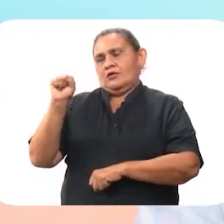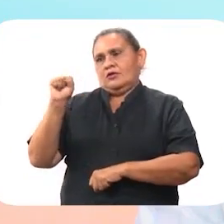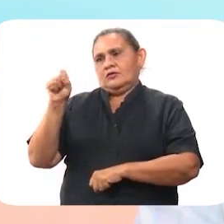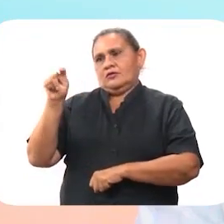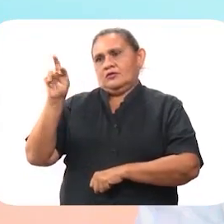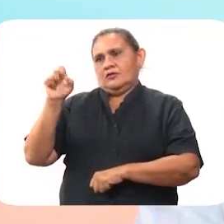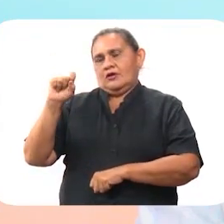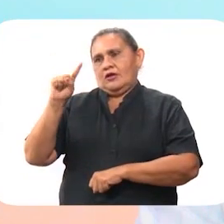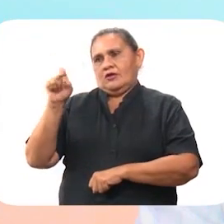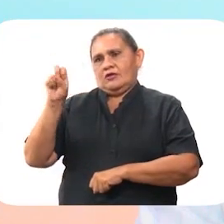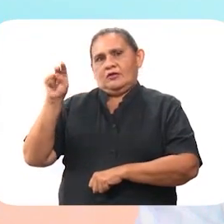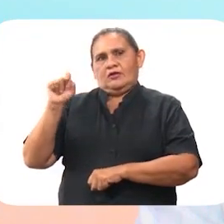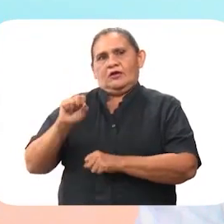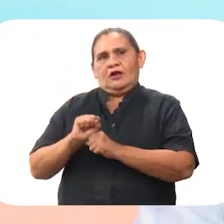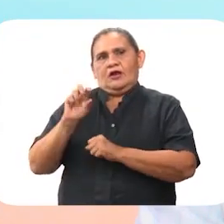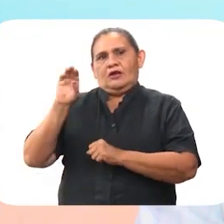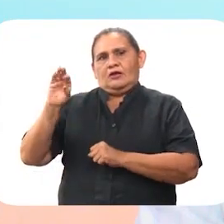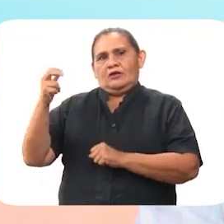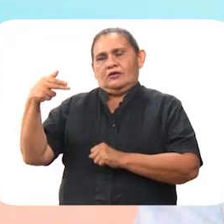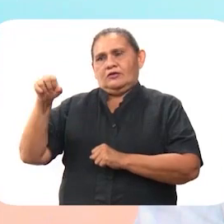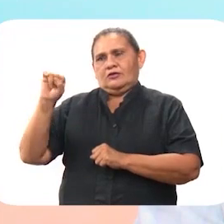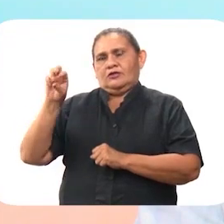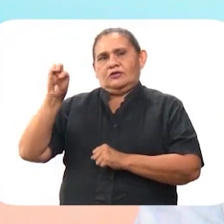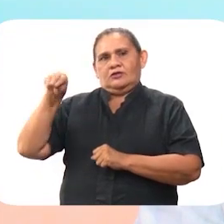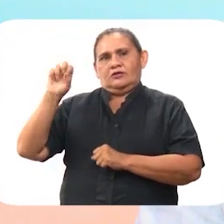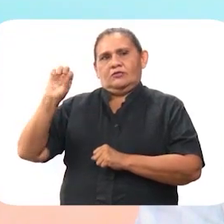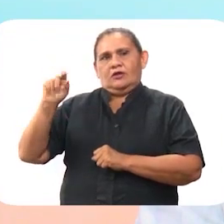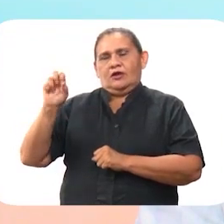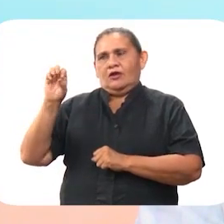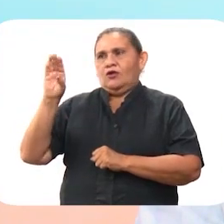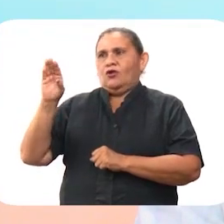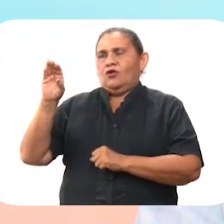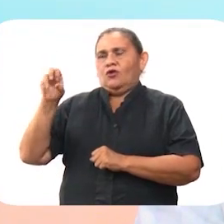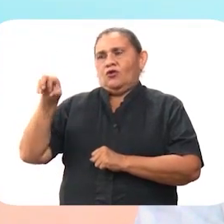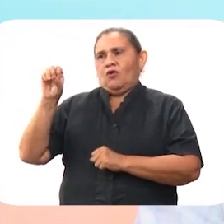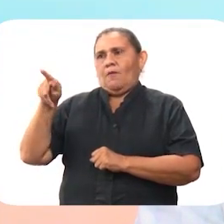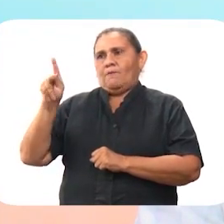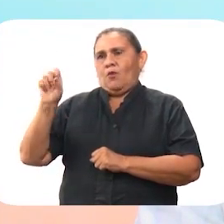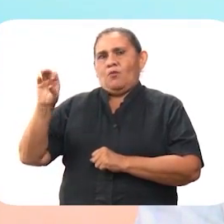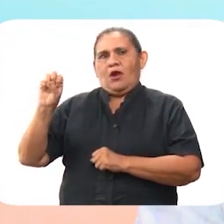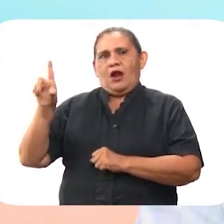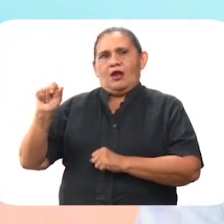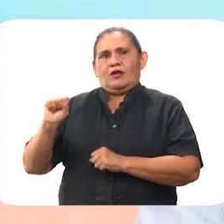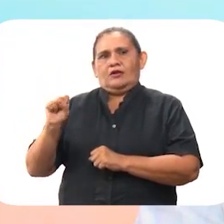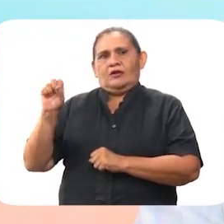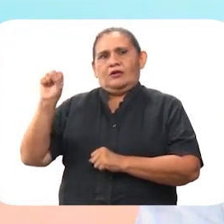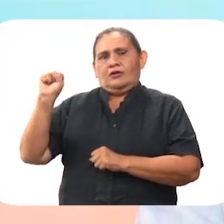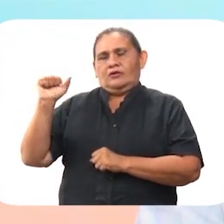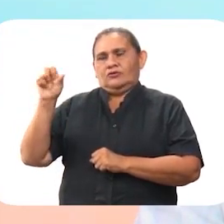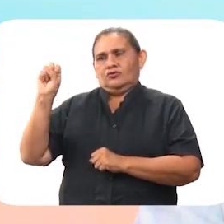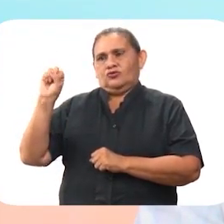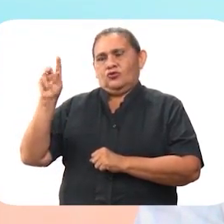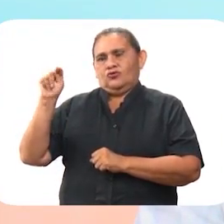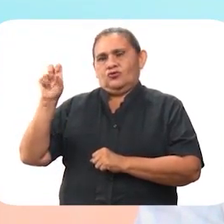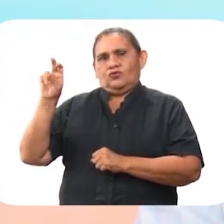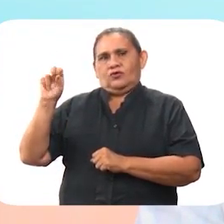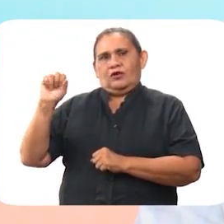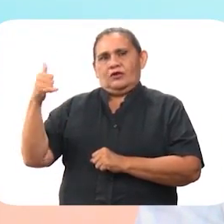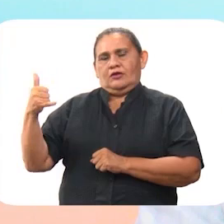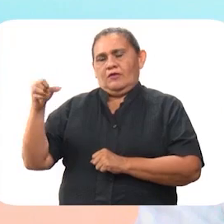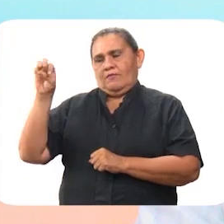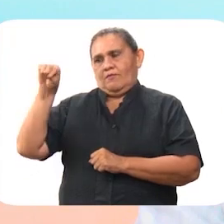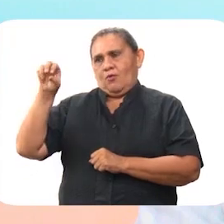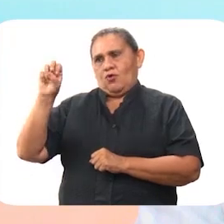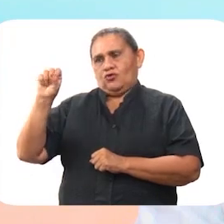27, con soco, le pexila, y ucapere le vacunao, y en un sábado, timaco, y en 40 hasta 49 jabo, tu cajilo opiche en